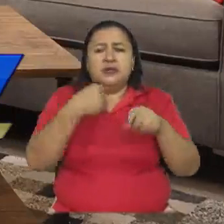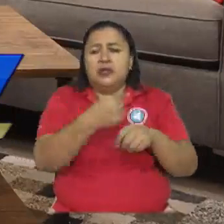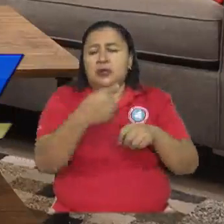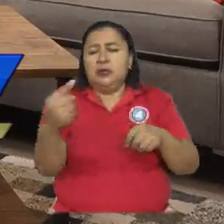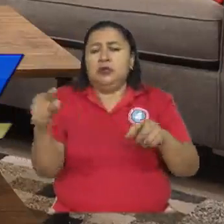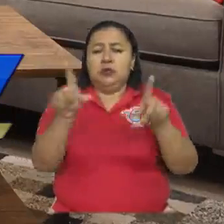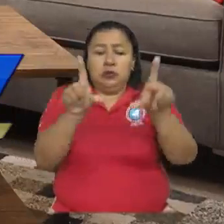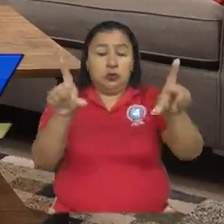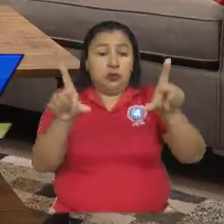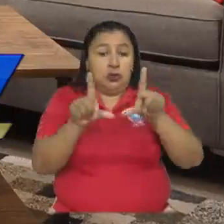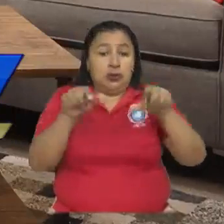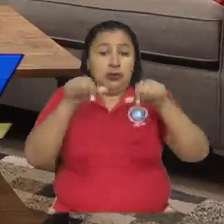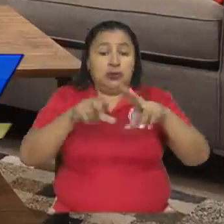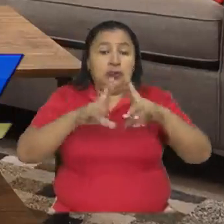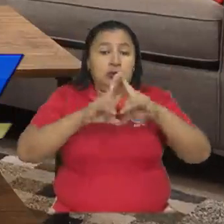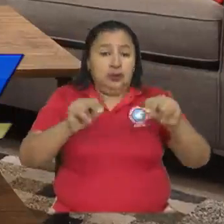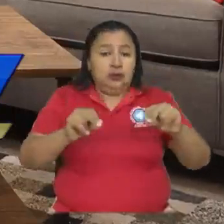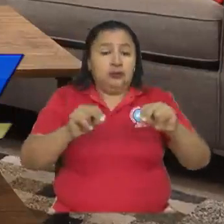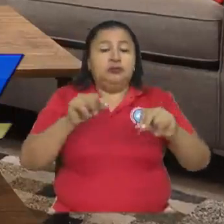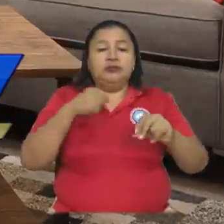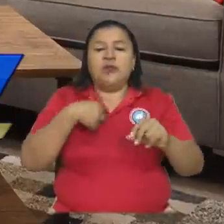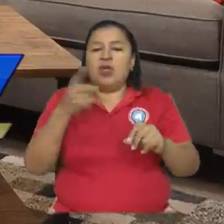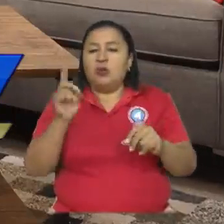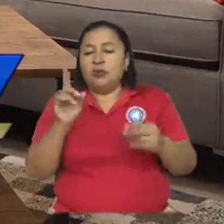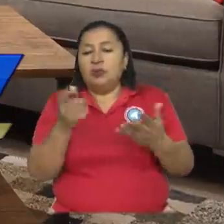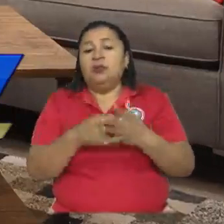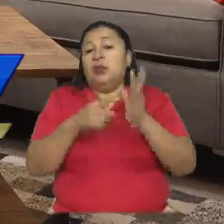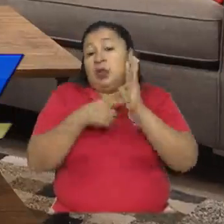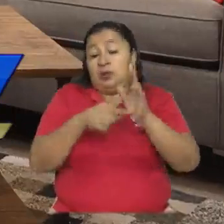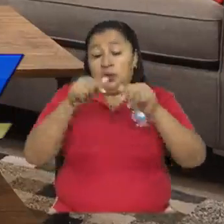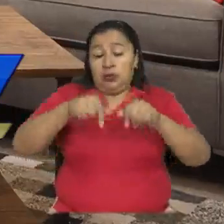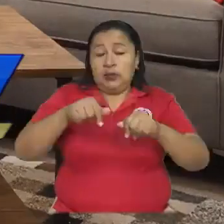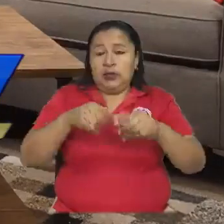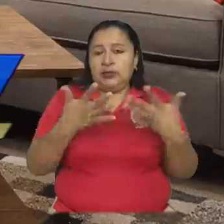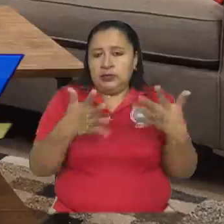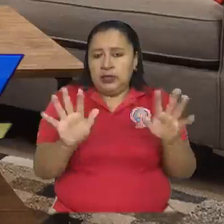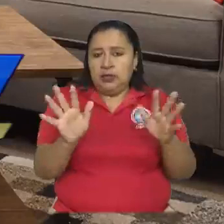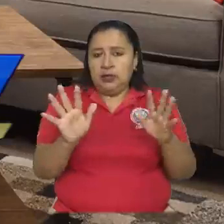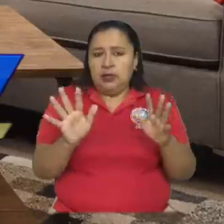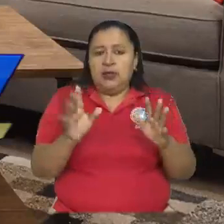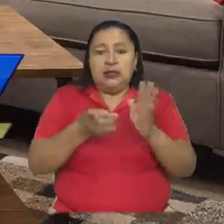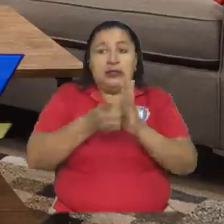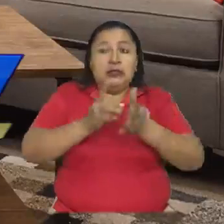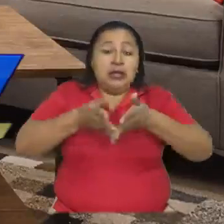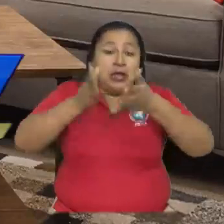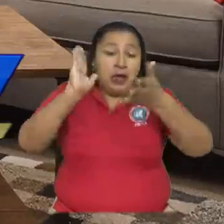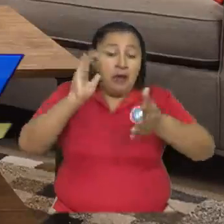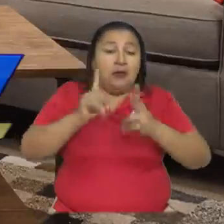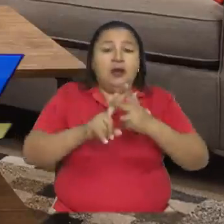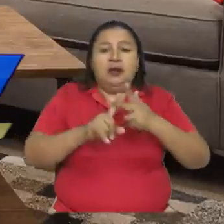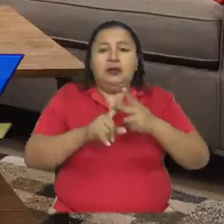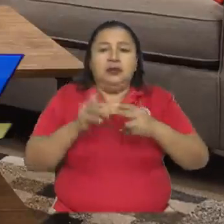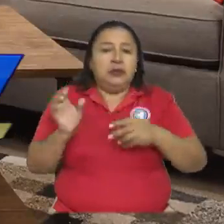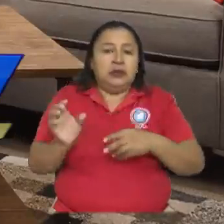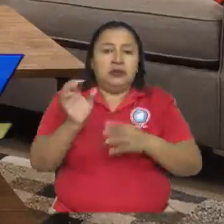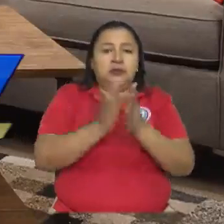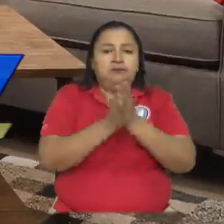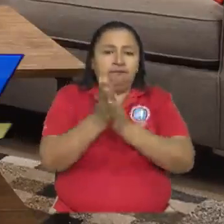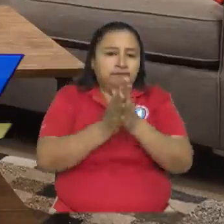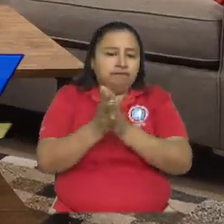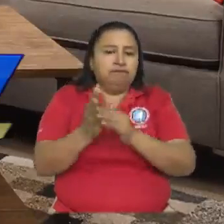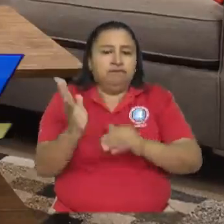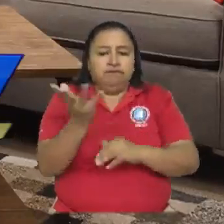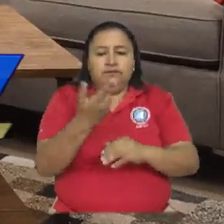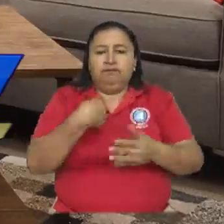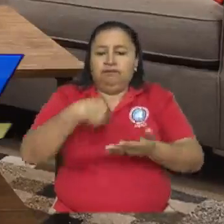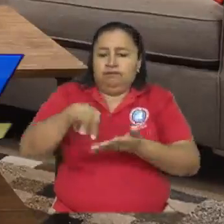del territorio nacional. Ahorita, por ejemplo, ya en Diriamba, en Carazo, están preparando todo lo que